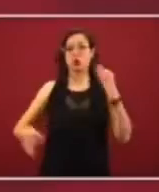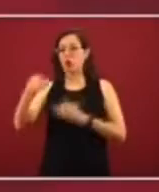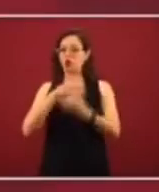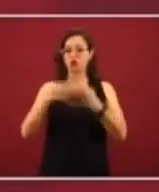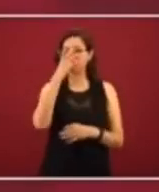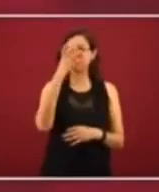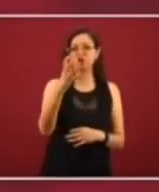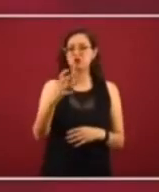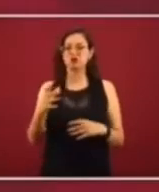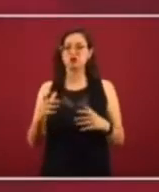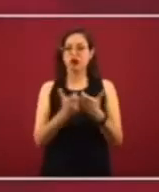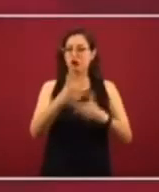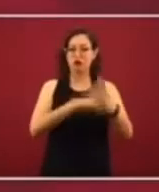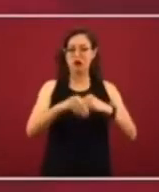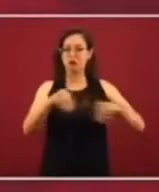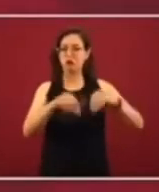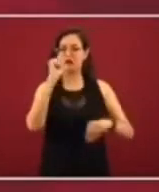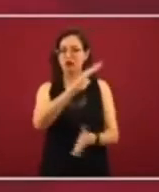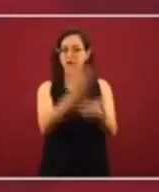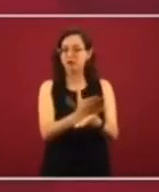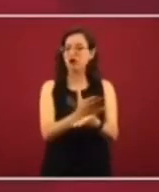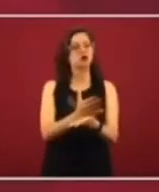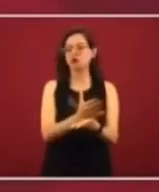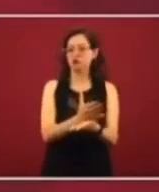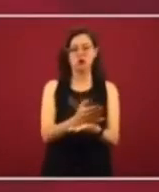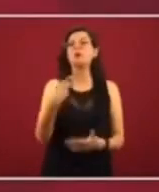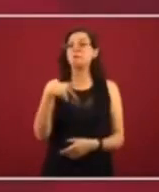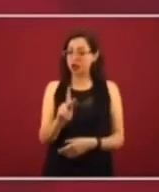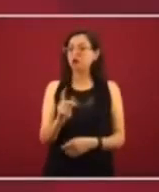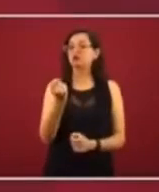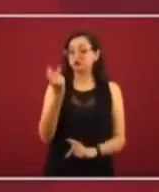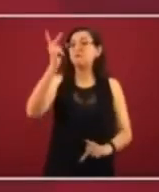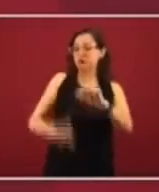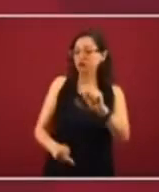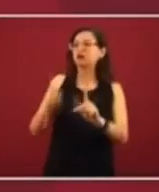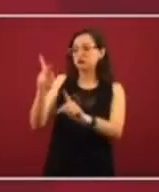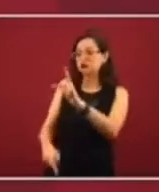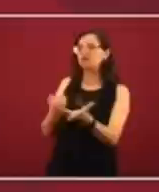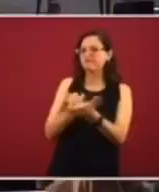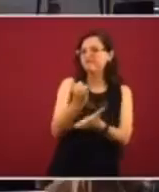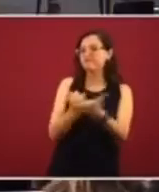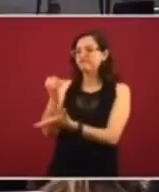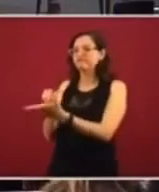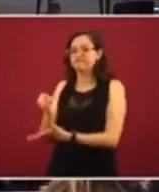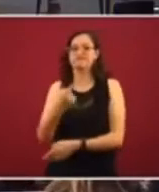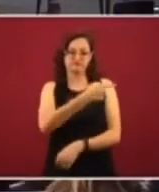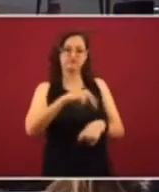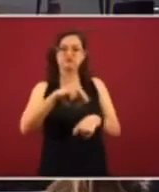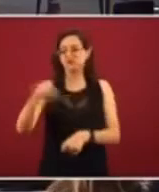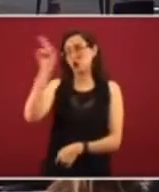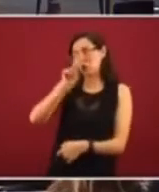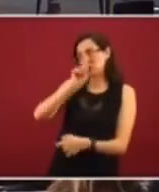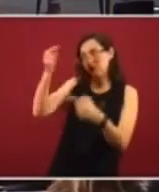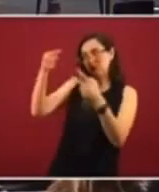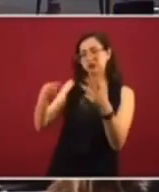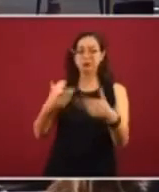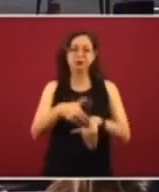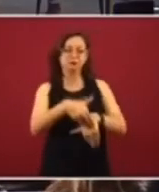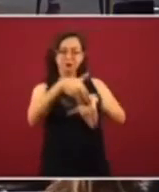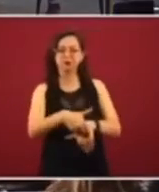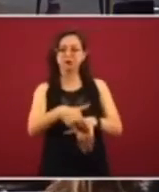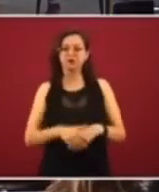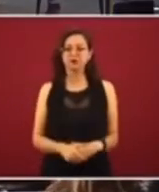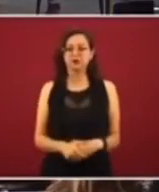no estamos parando la economía en general, sí se están tomando medidas precisas por recomendaciones de los médicos, y él nos